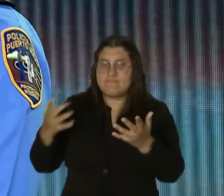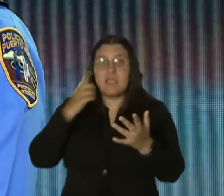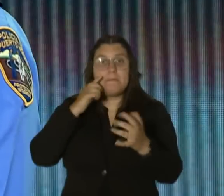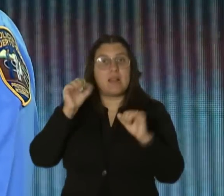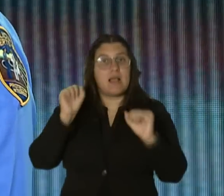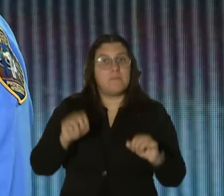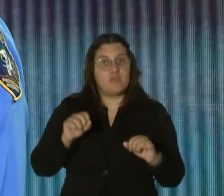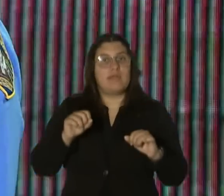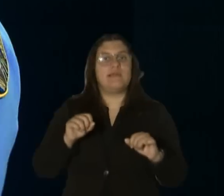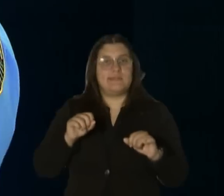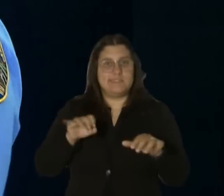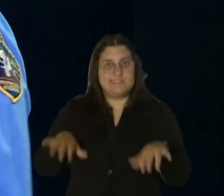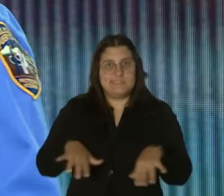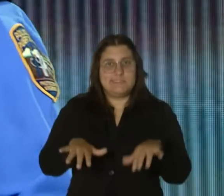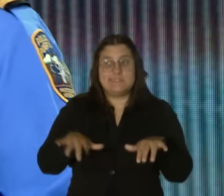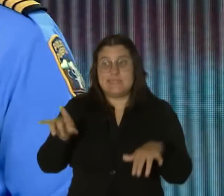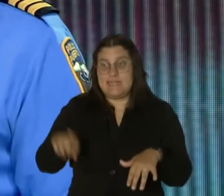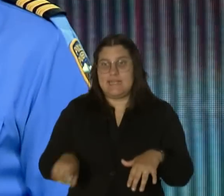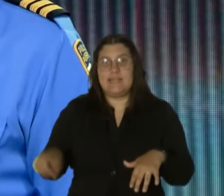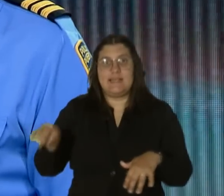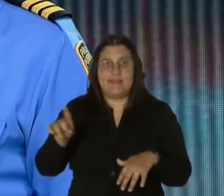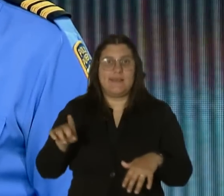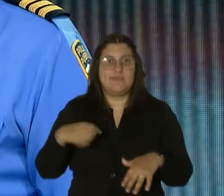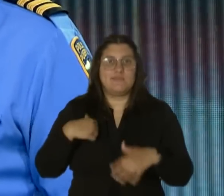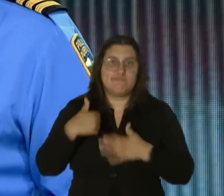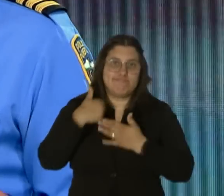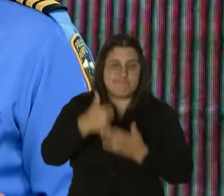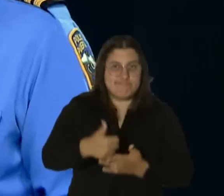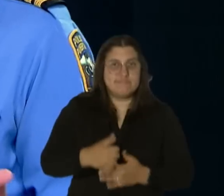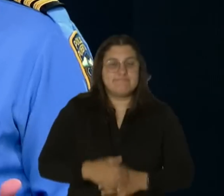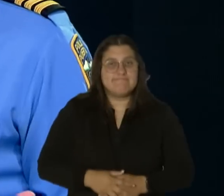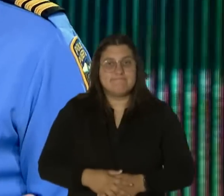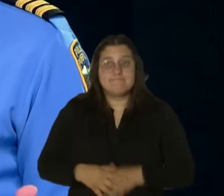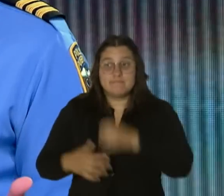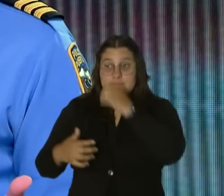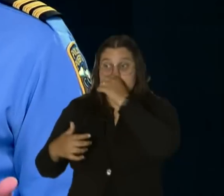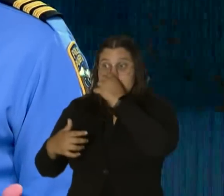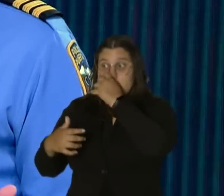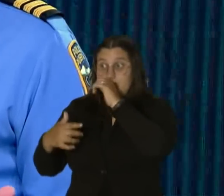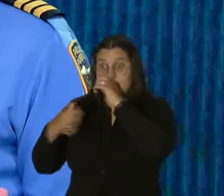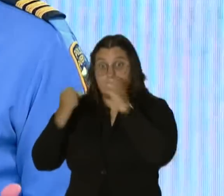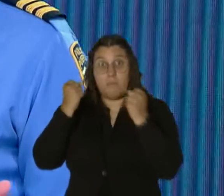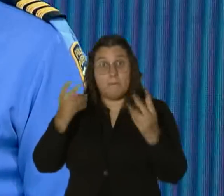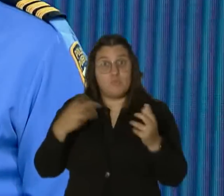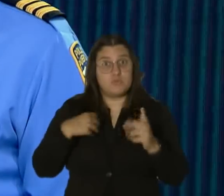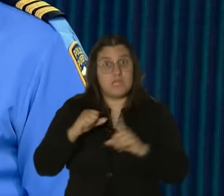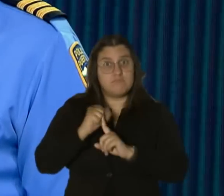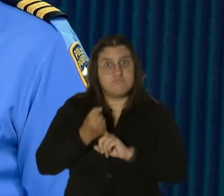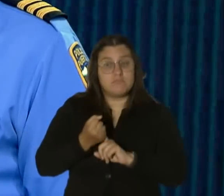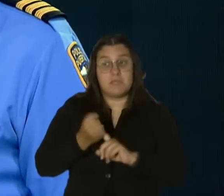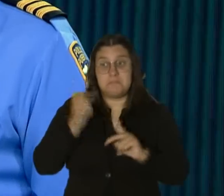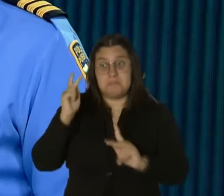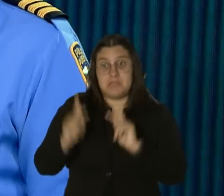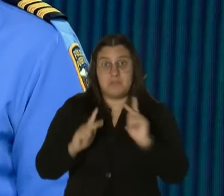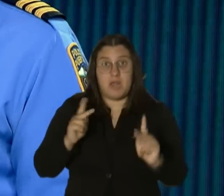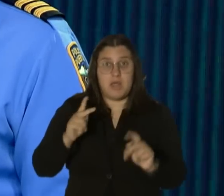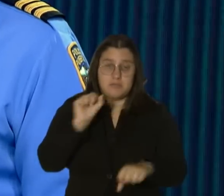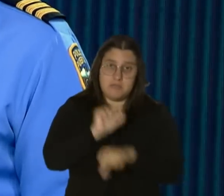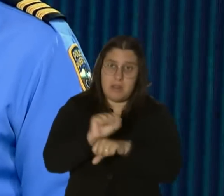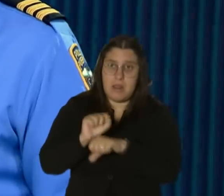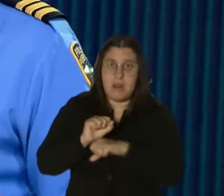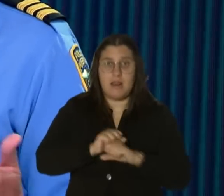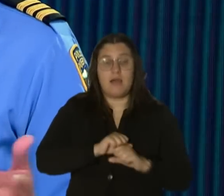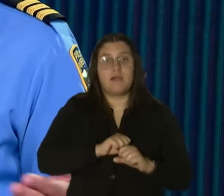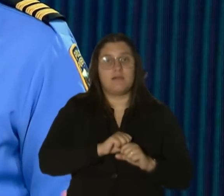buen hogar para que pueda salir de ese problema. Nosotros tenemos muchísimos casos de personas que se han trabajado y que